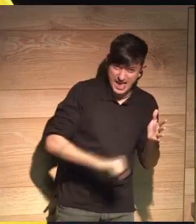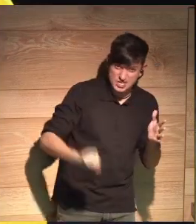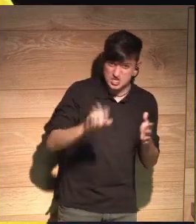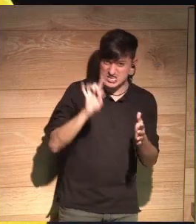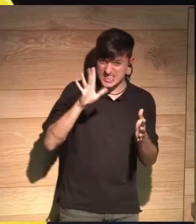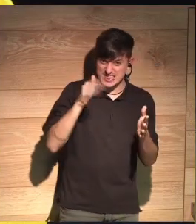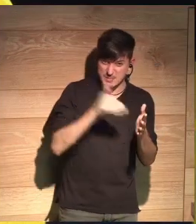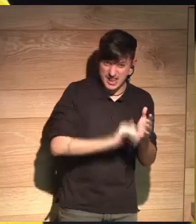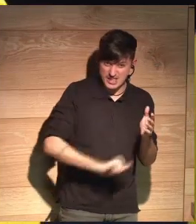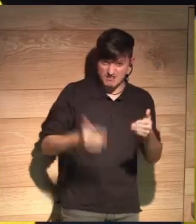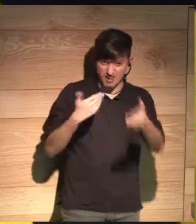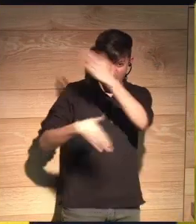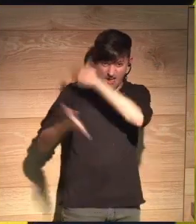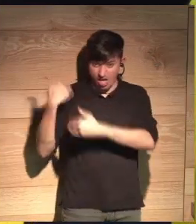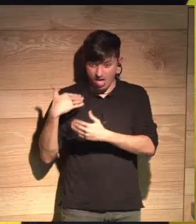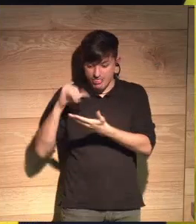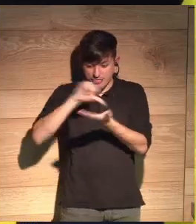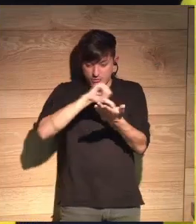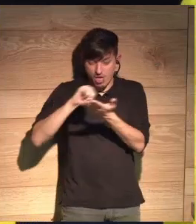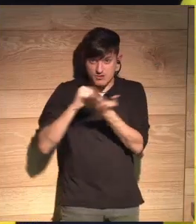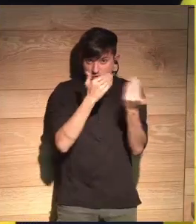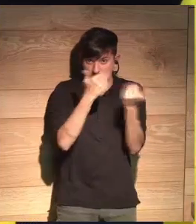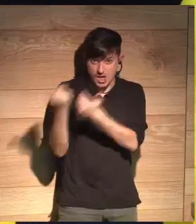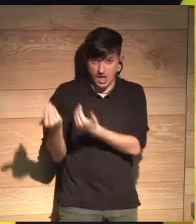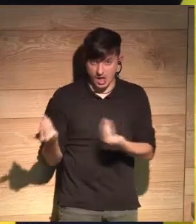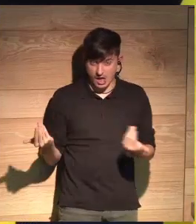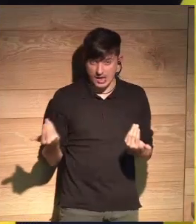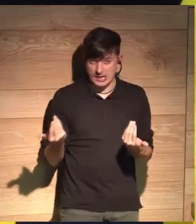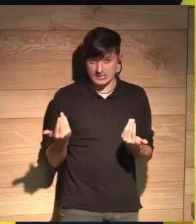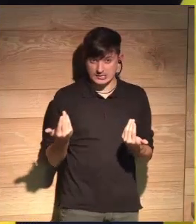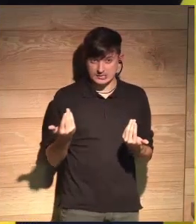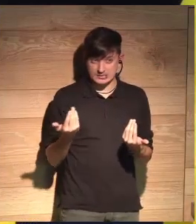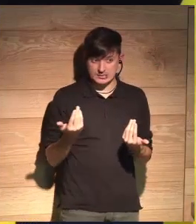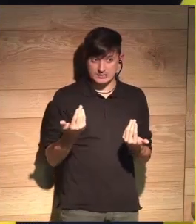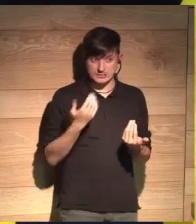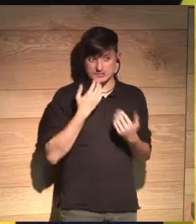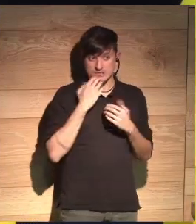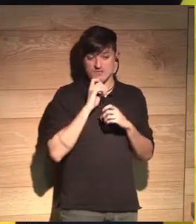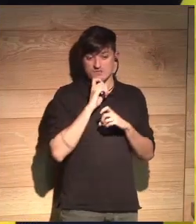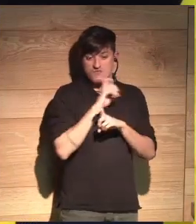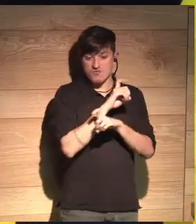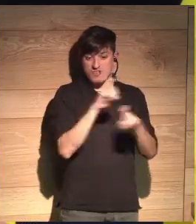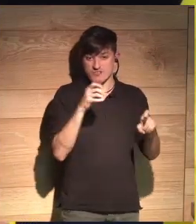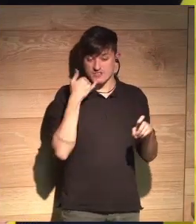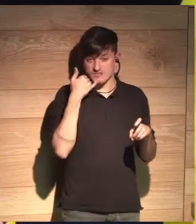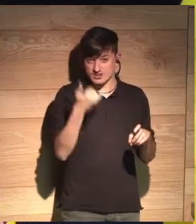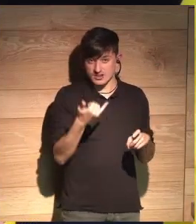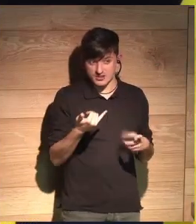nosotros si no sube hace 15.000 años a la fundación telefónica todos